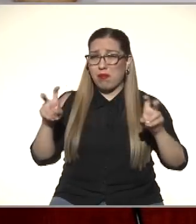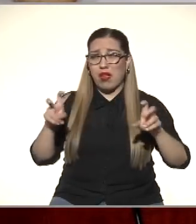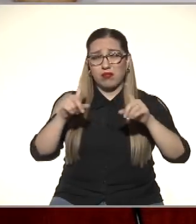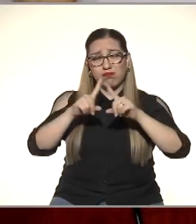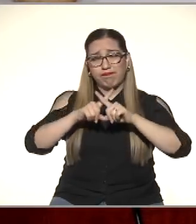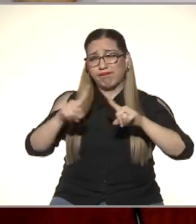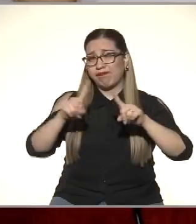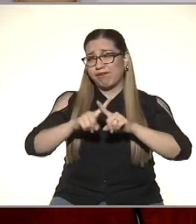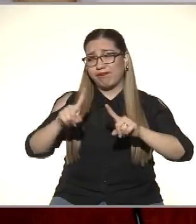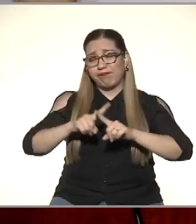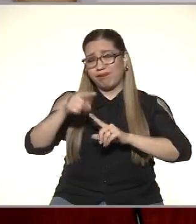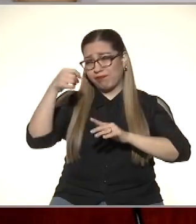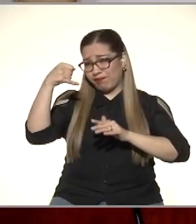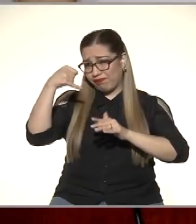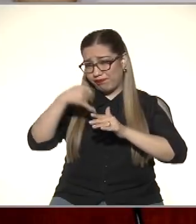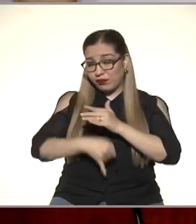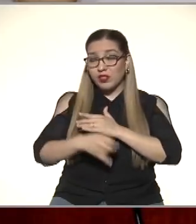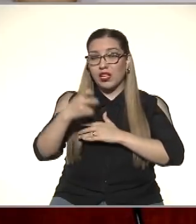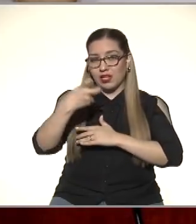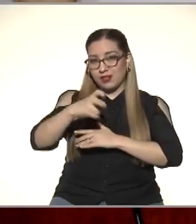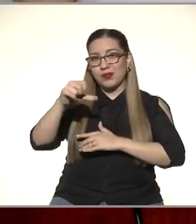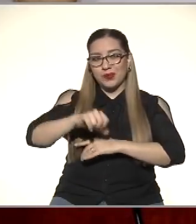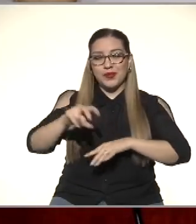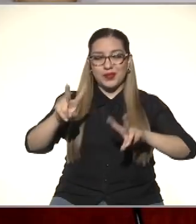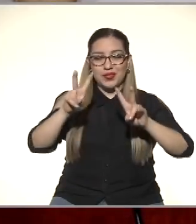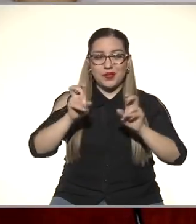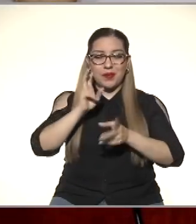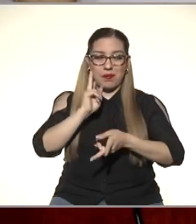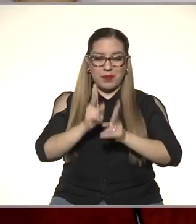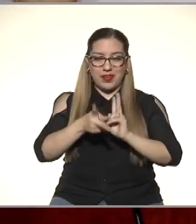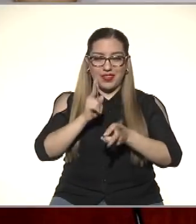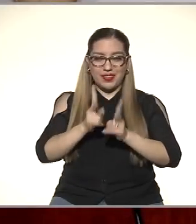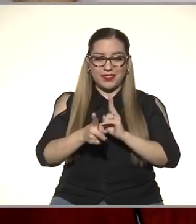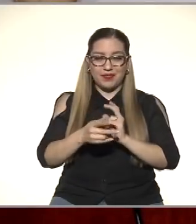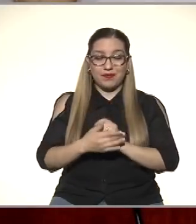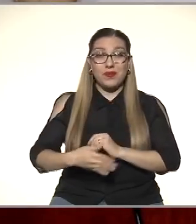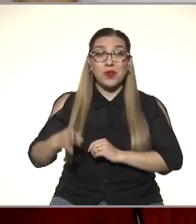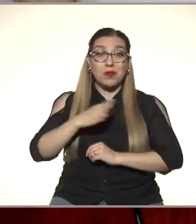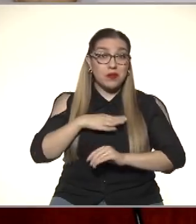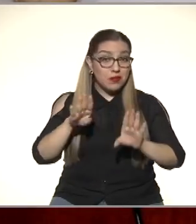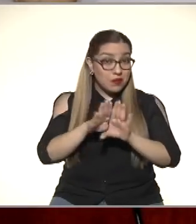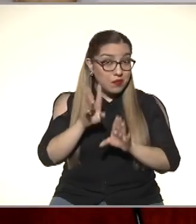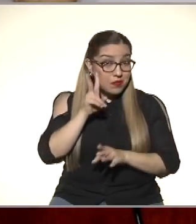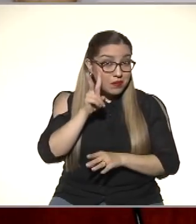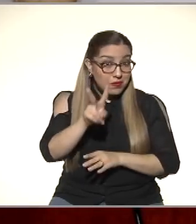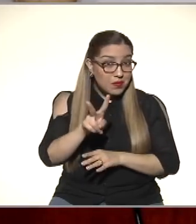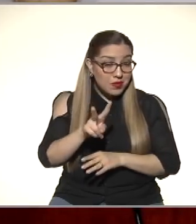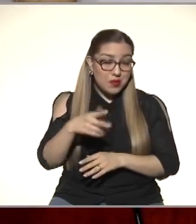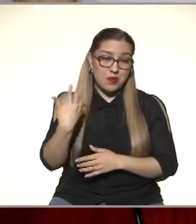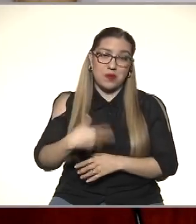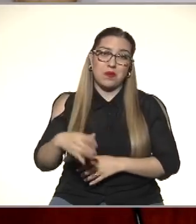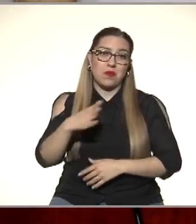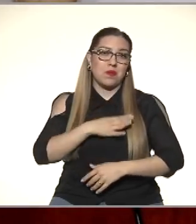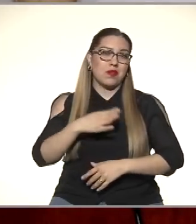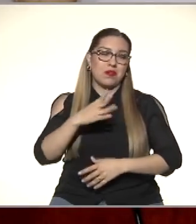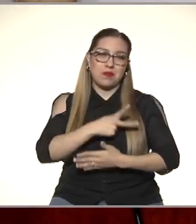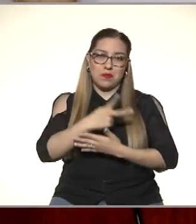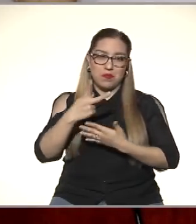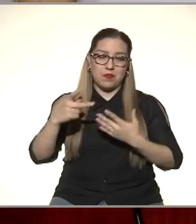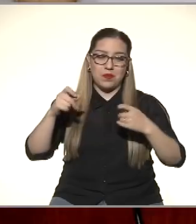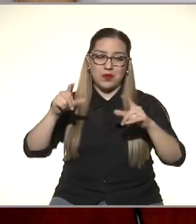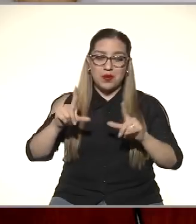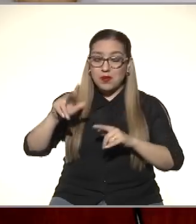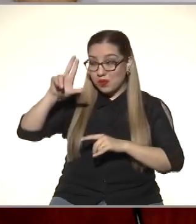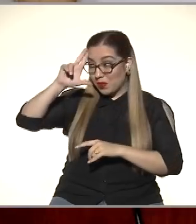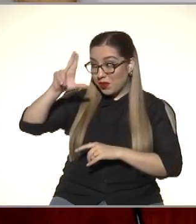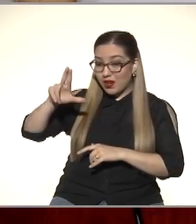va dando y qué sucede es lo que vamos a hablar el día de hoy. Así que, como ve, va a estar muy, muy bueno el programa. Déjeme saludar a Natalia